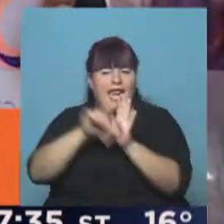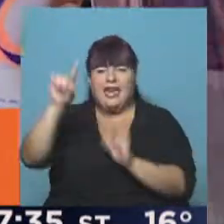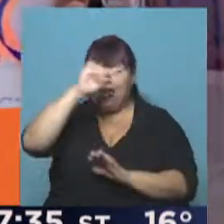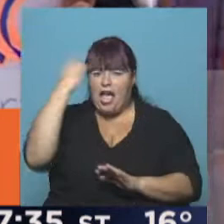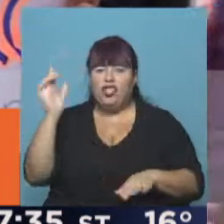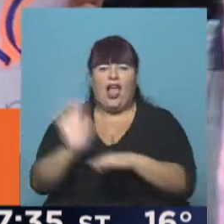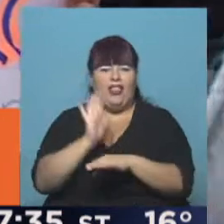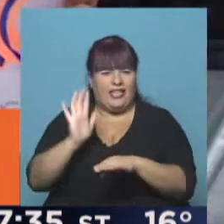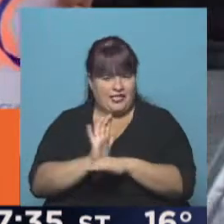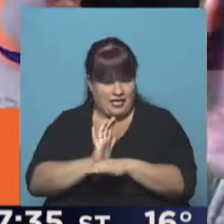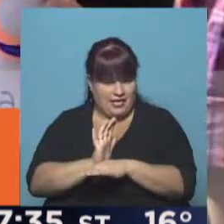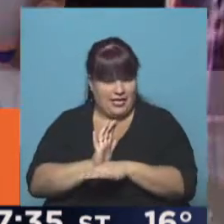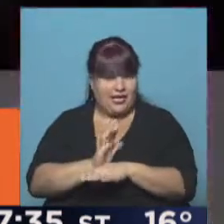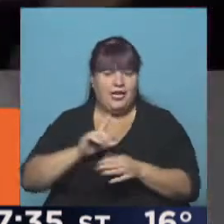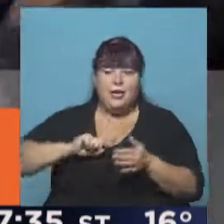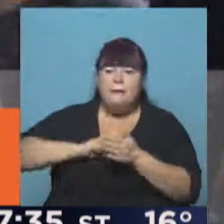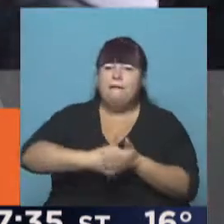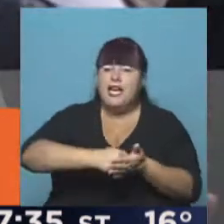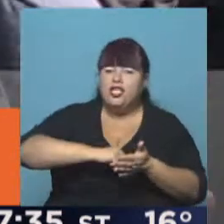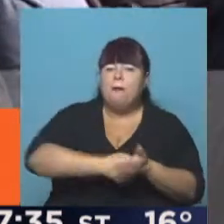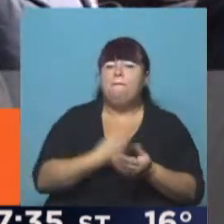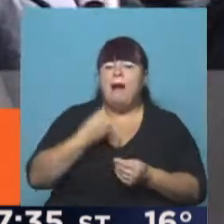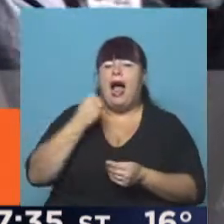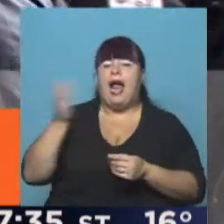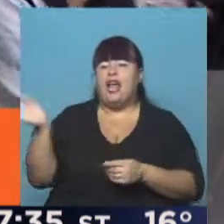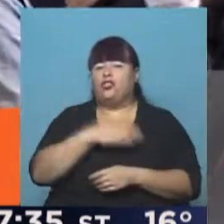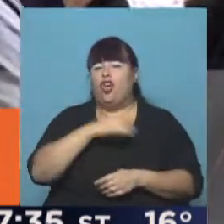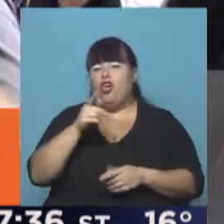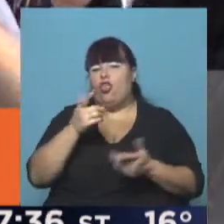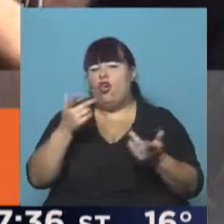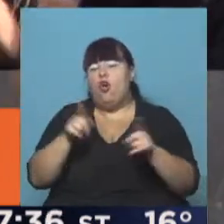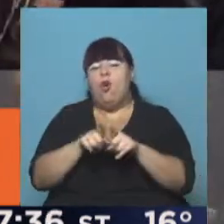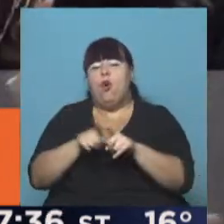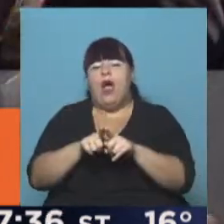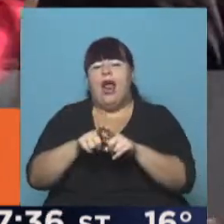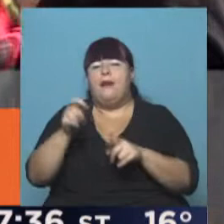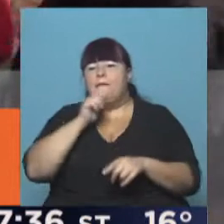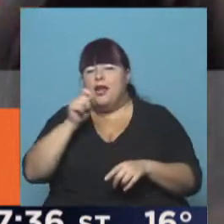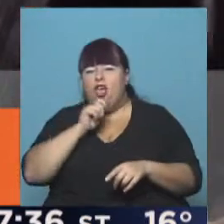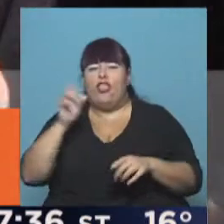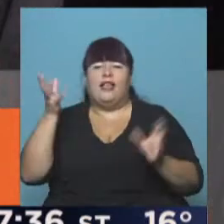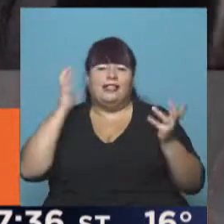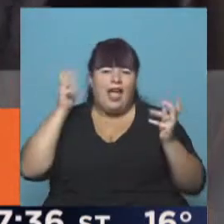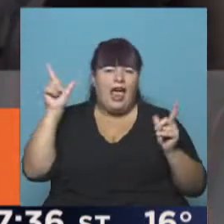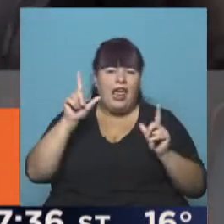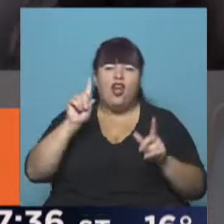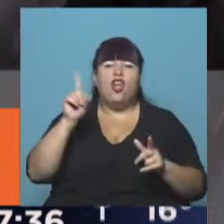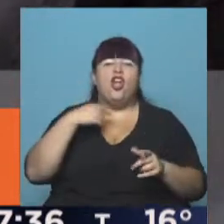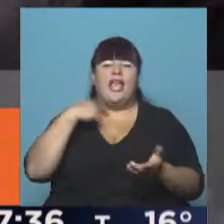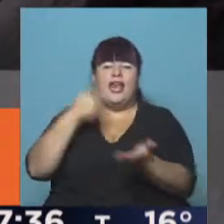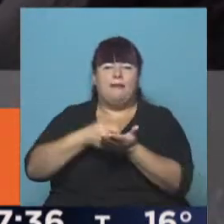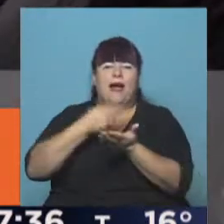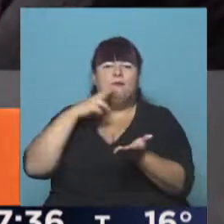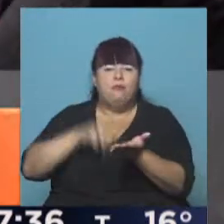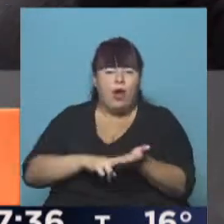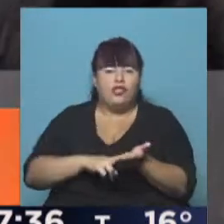nacional del cine. Están presionados para que los multimedios, para que los medios audiovisuales no paguen el canon que tienen